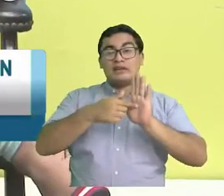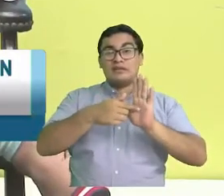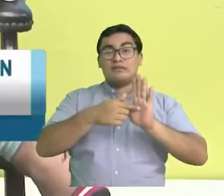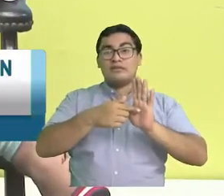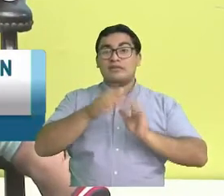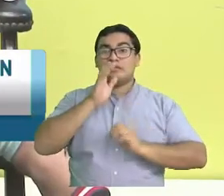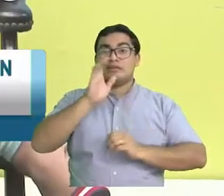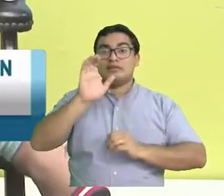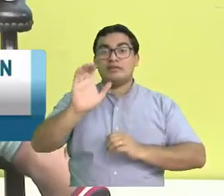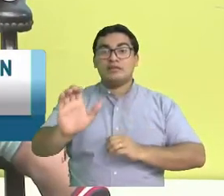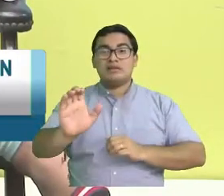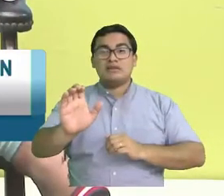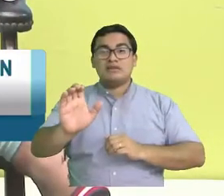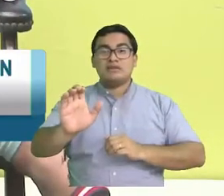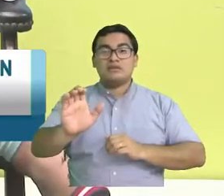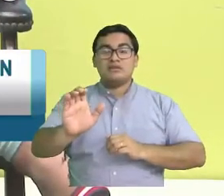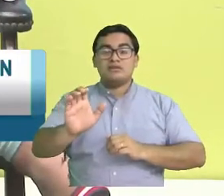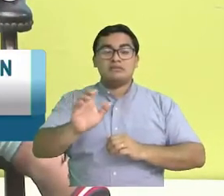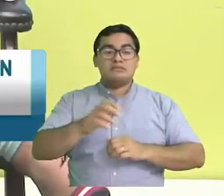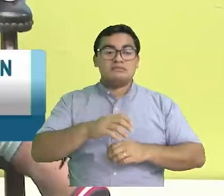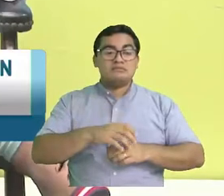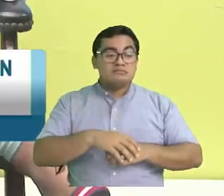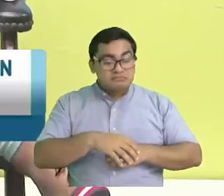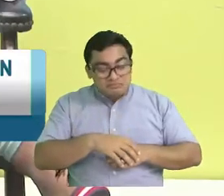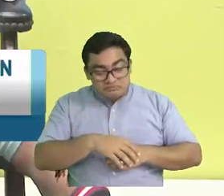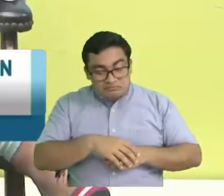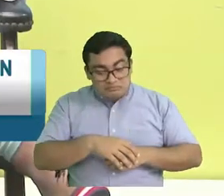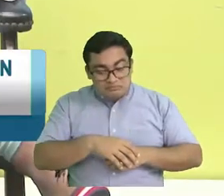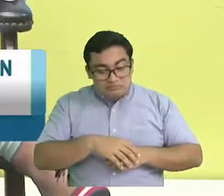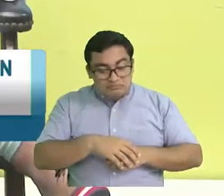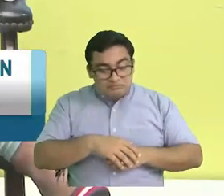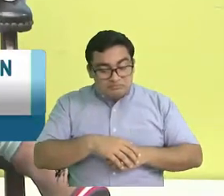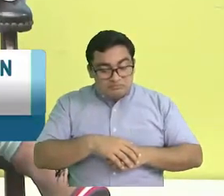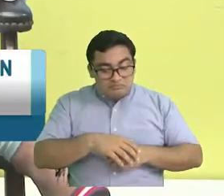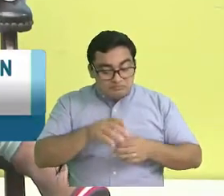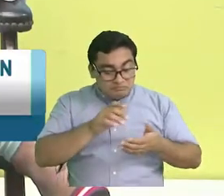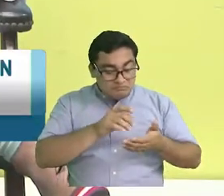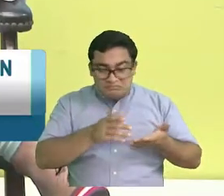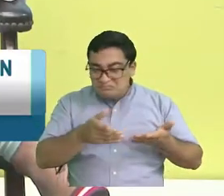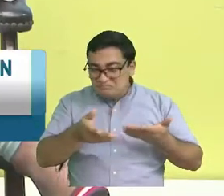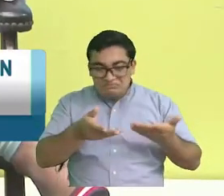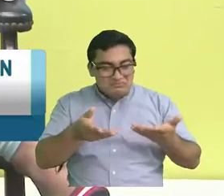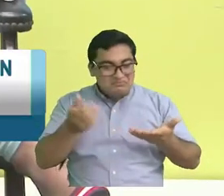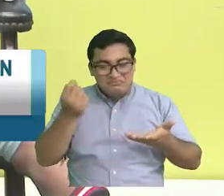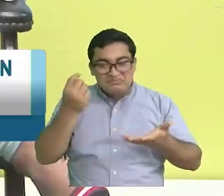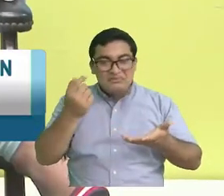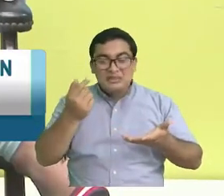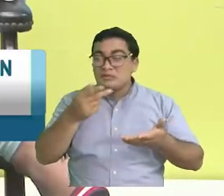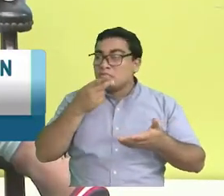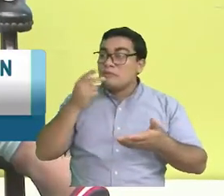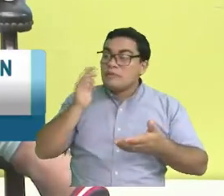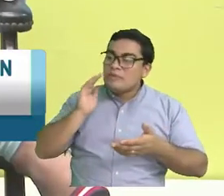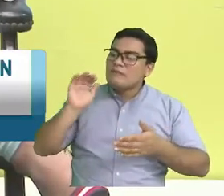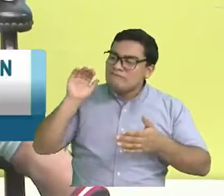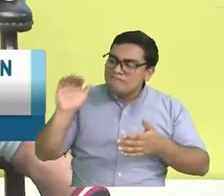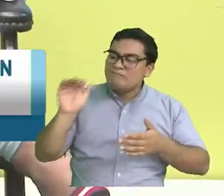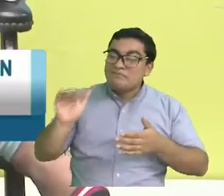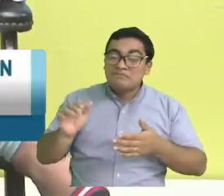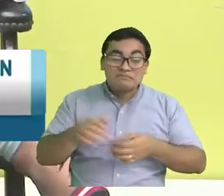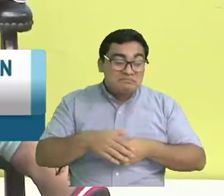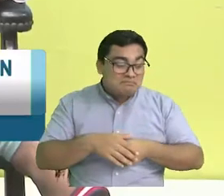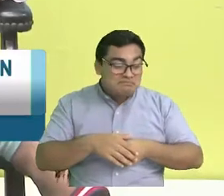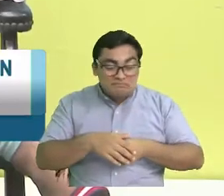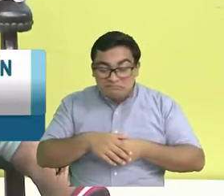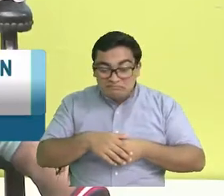de poca concentración, que no pueden realizar una actividad y cuando quieren realizarla y no logran realizarla se